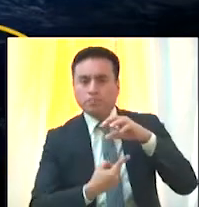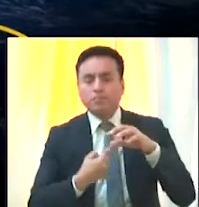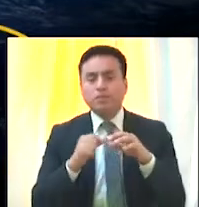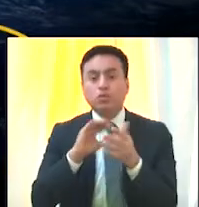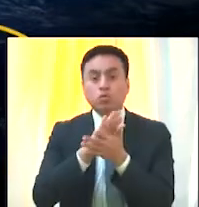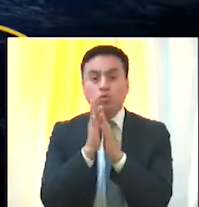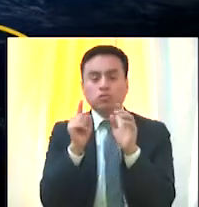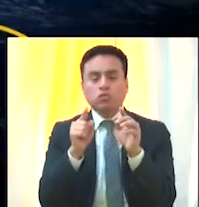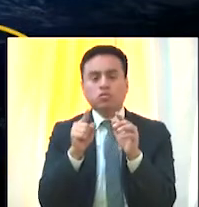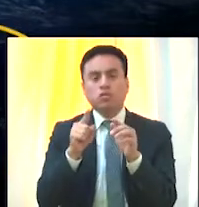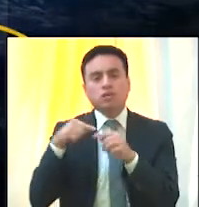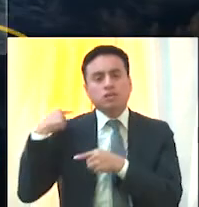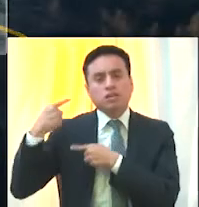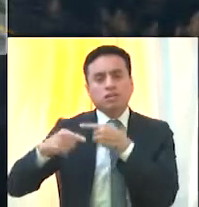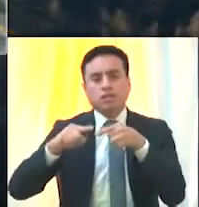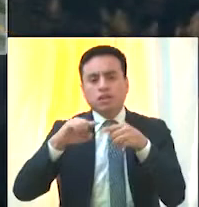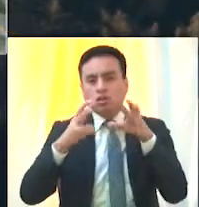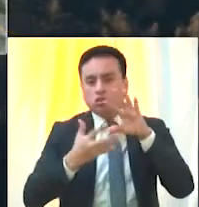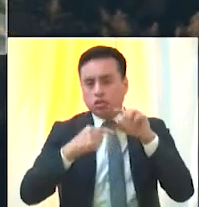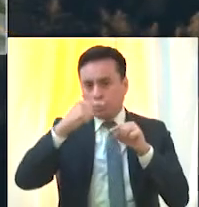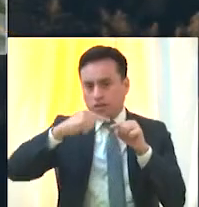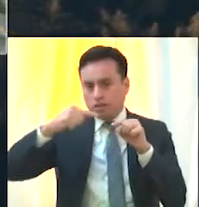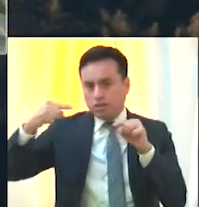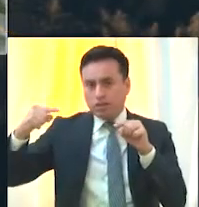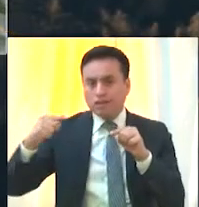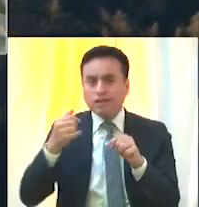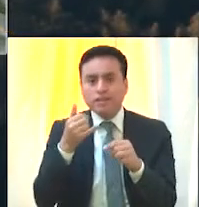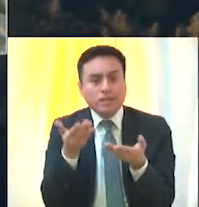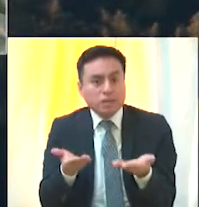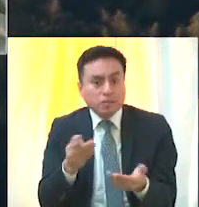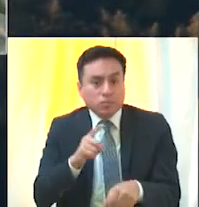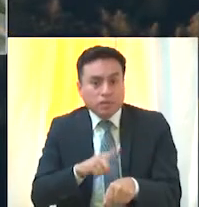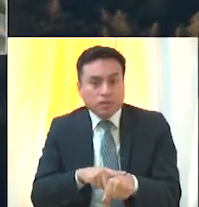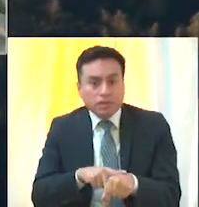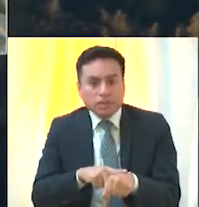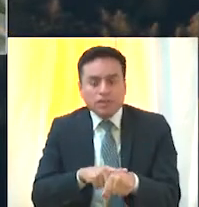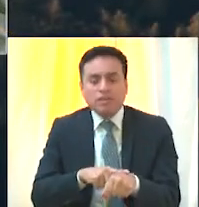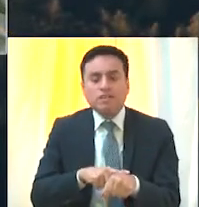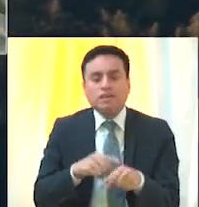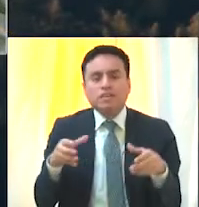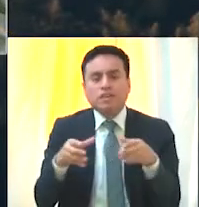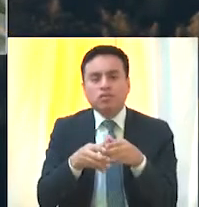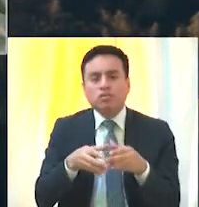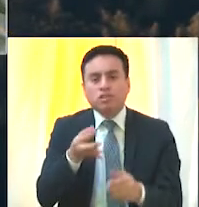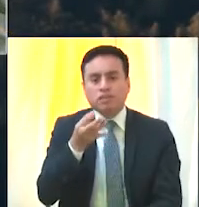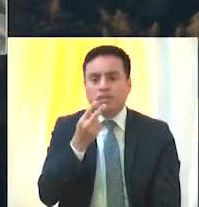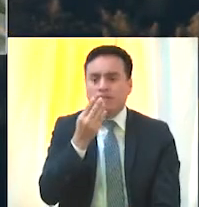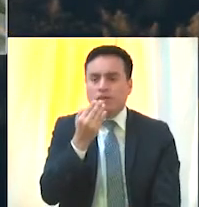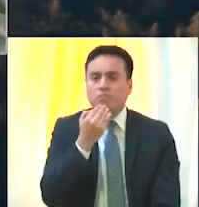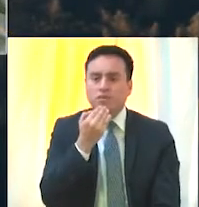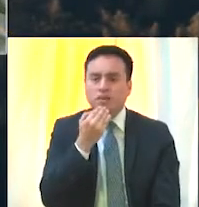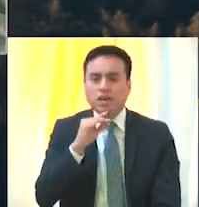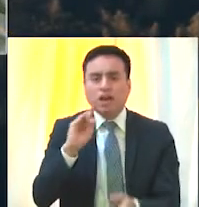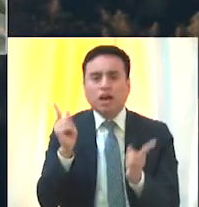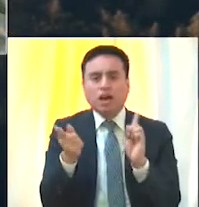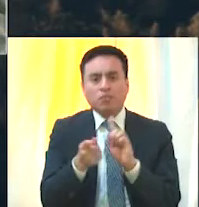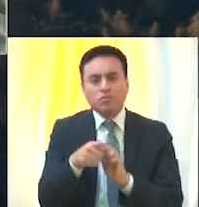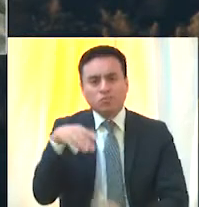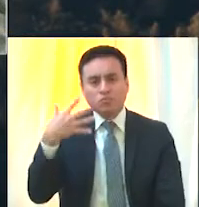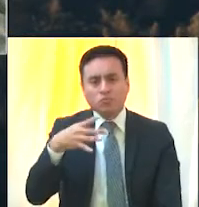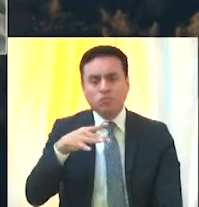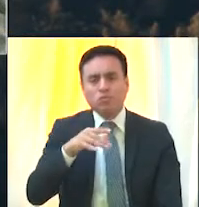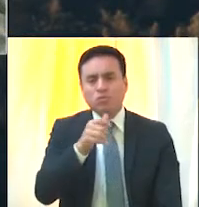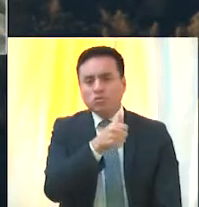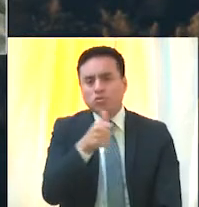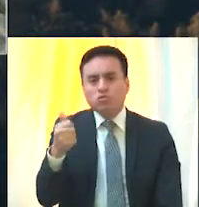en la escala geológica. Si nos vamos al tiempo presente, nuestra generación también está expuesta a cambios que son muy notables y que todos nosotros